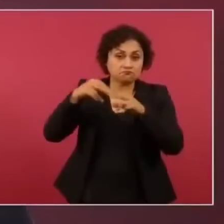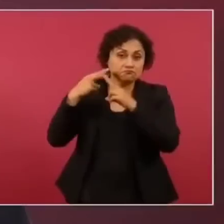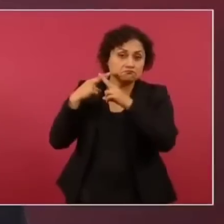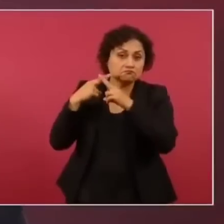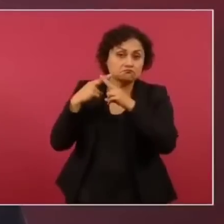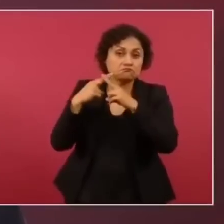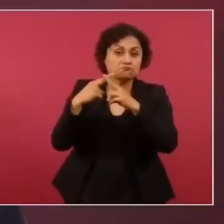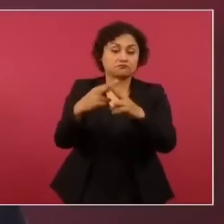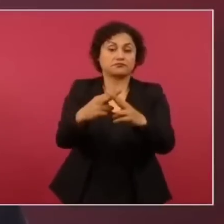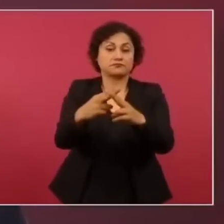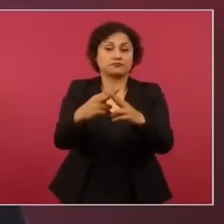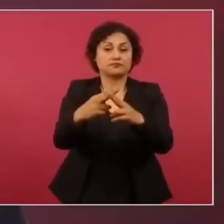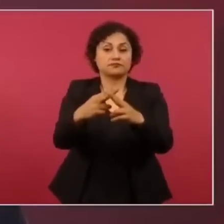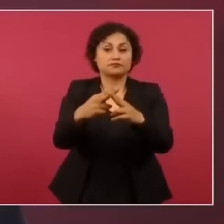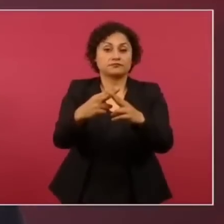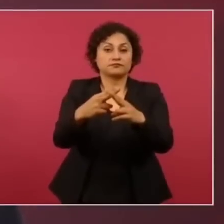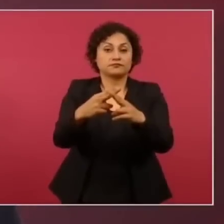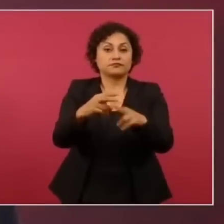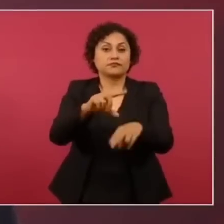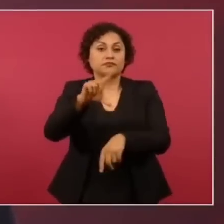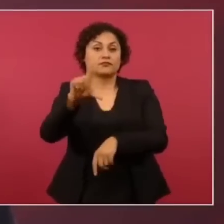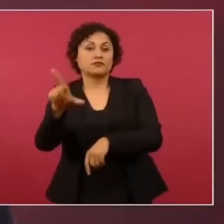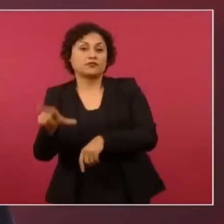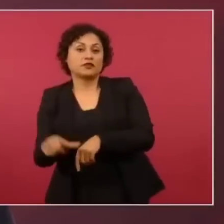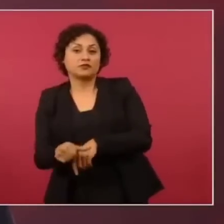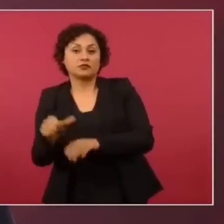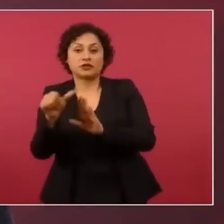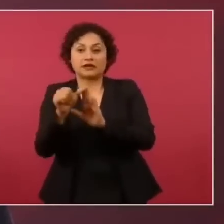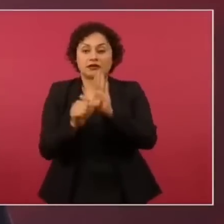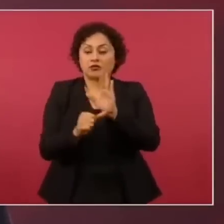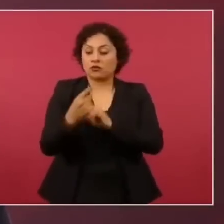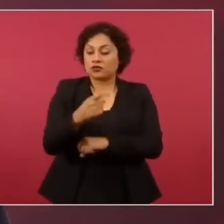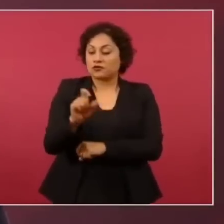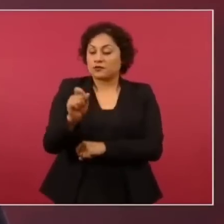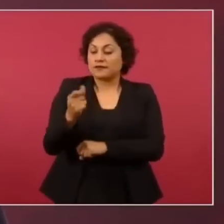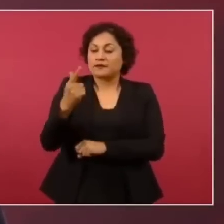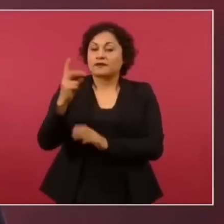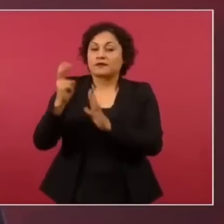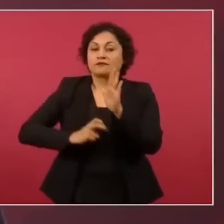en vigor la reforma del 127 constitucional,